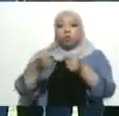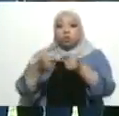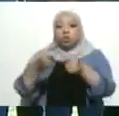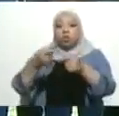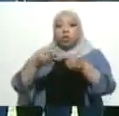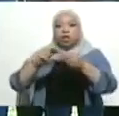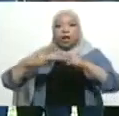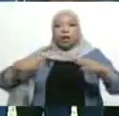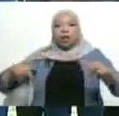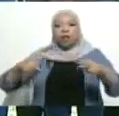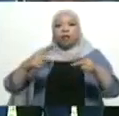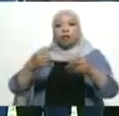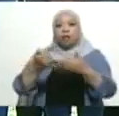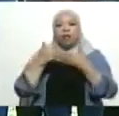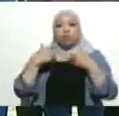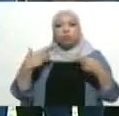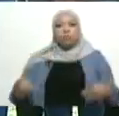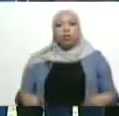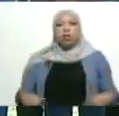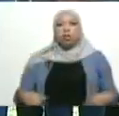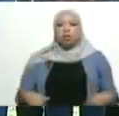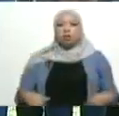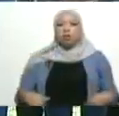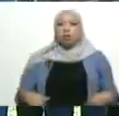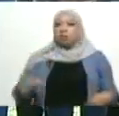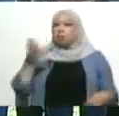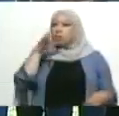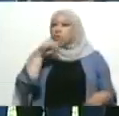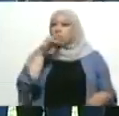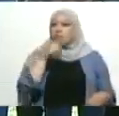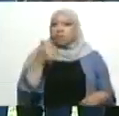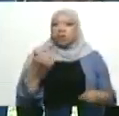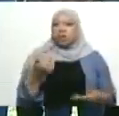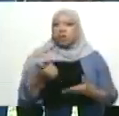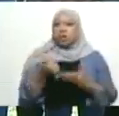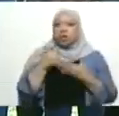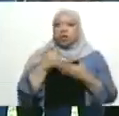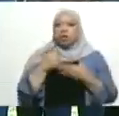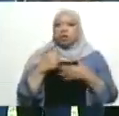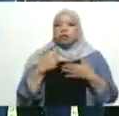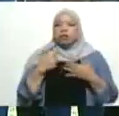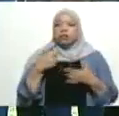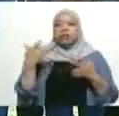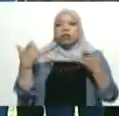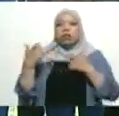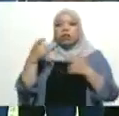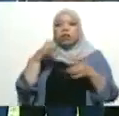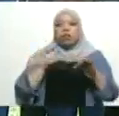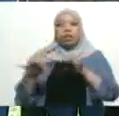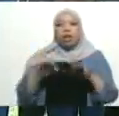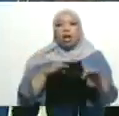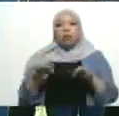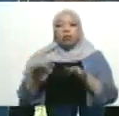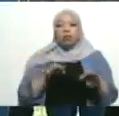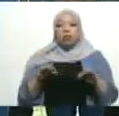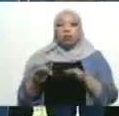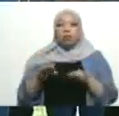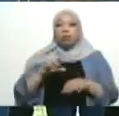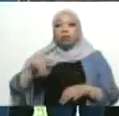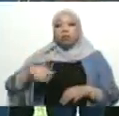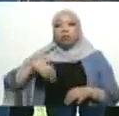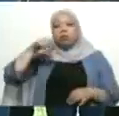cadenas. ¿Cuál era la ayuda humanitaria? No había ayuda humanitaria. Era un show para tratar de entrar a